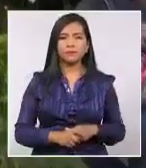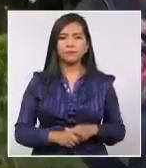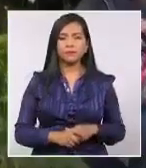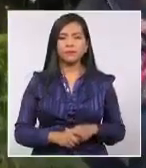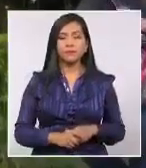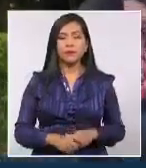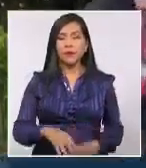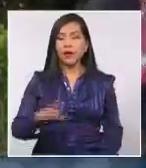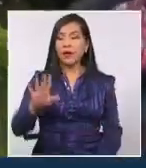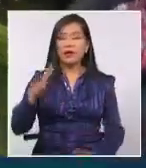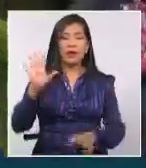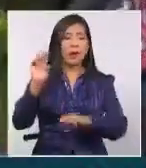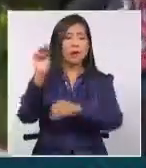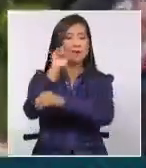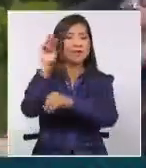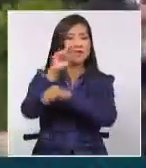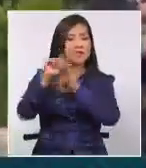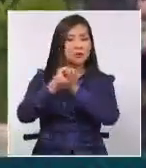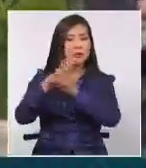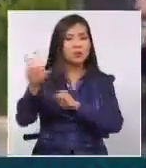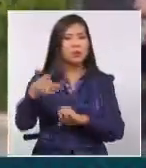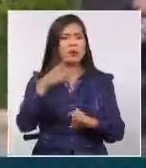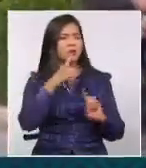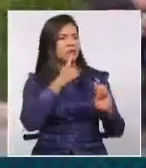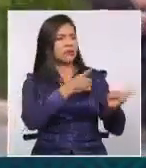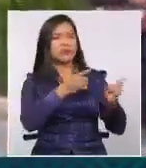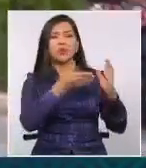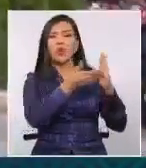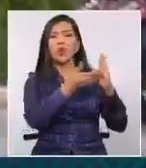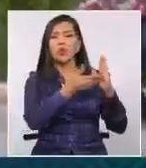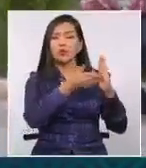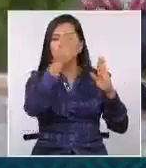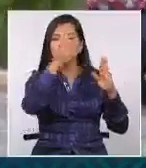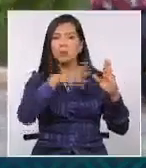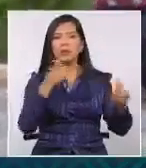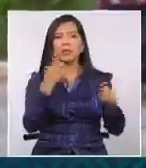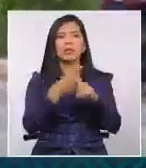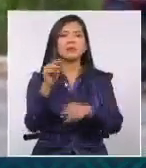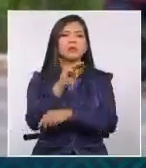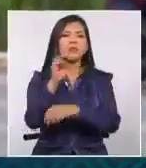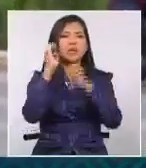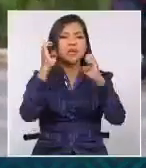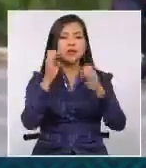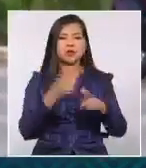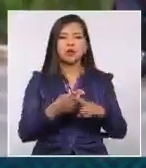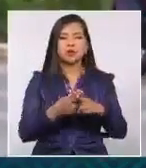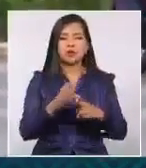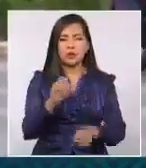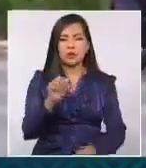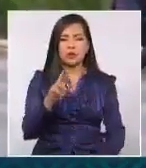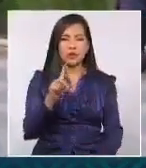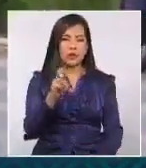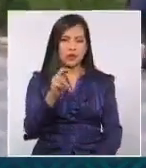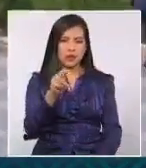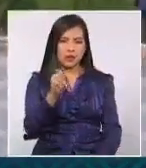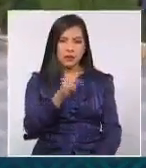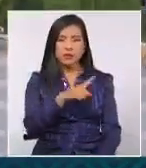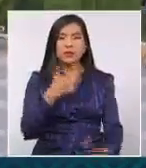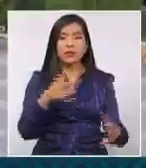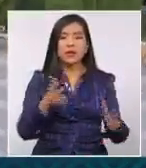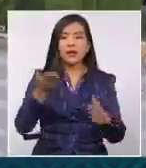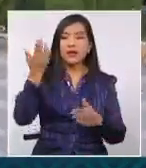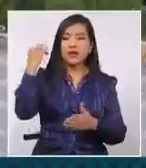La Fiscalía ha imputado al exministro de Educación, Víctor Hugo Cárdenas, por haber clausurado el año escolar durante la